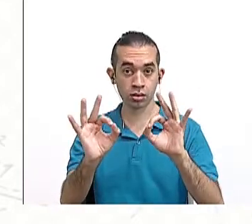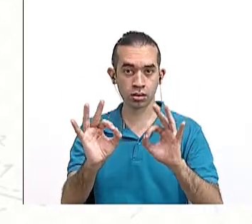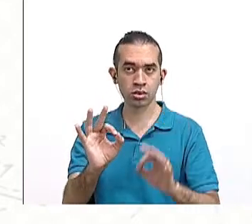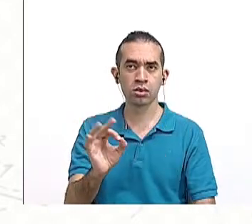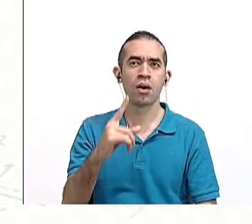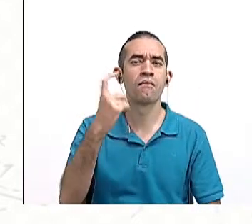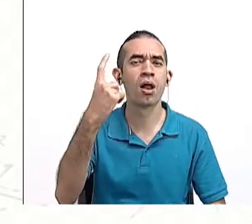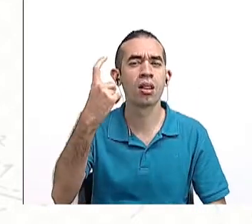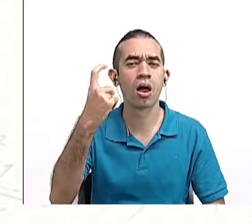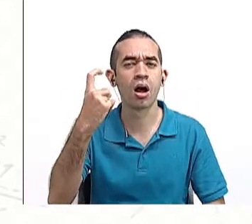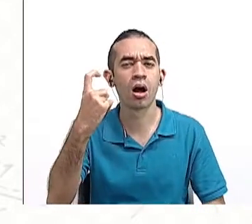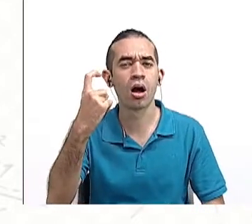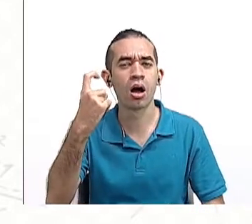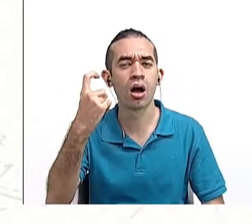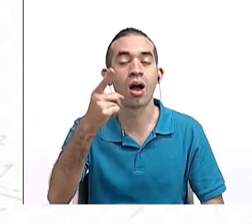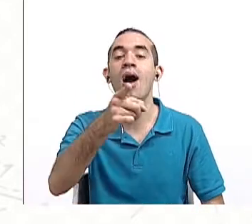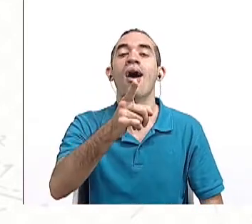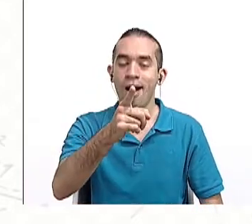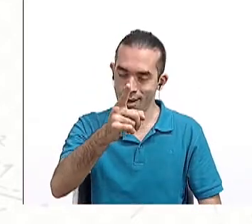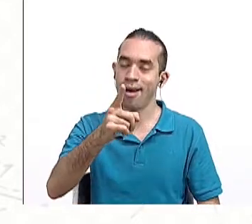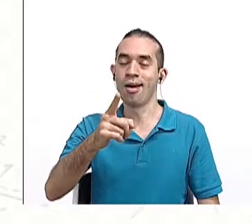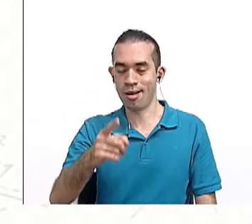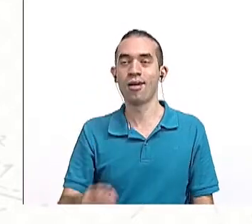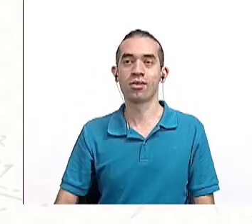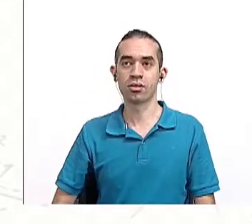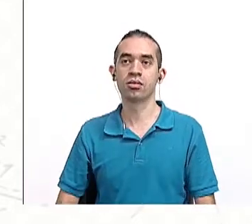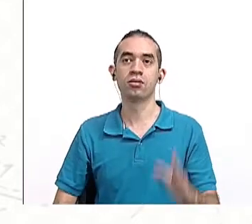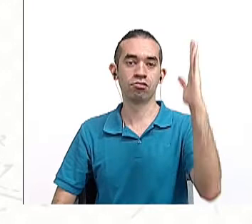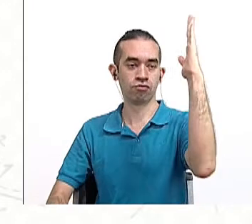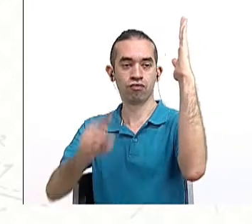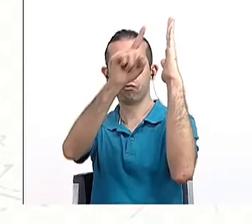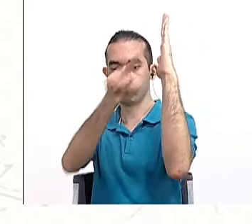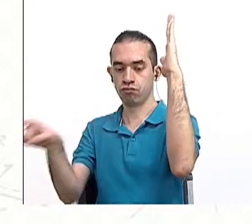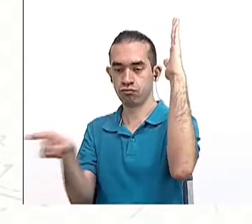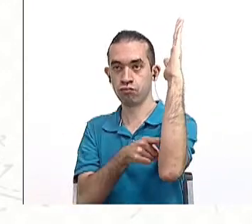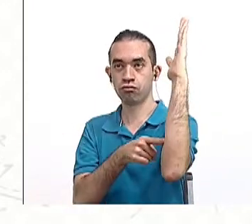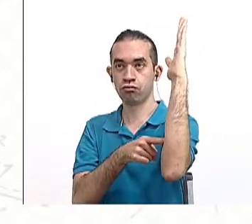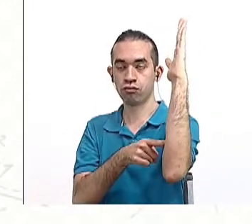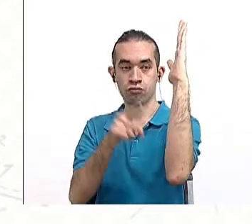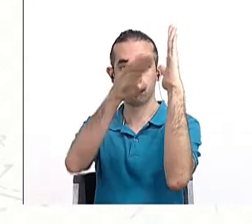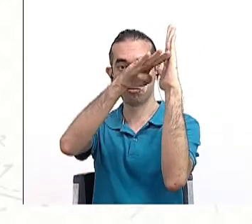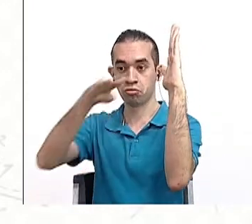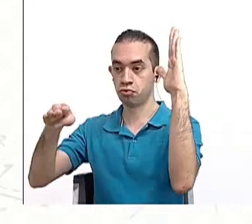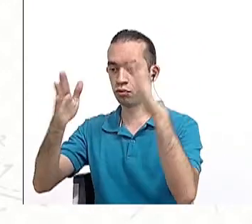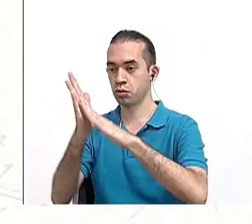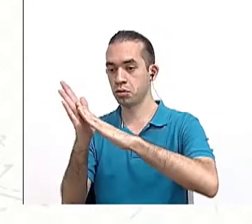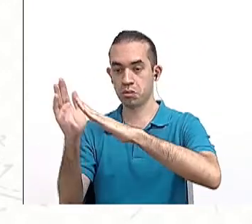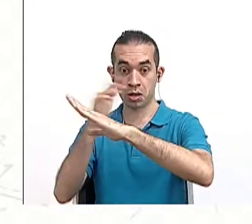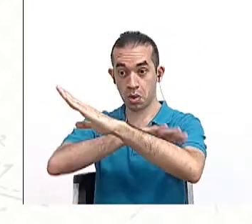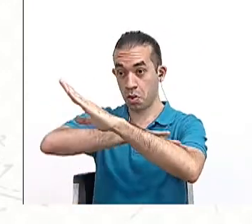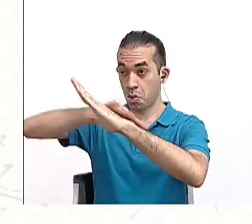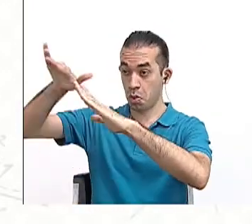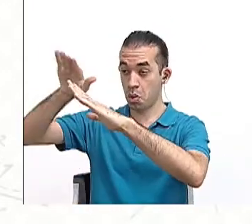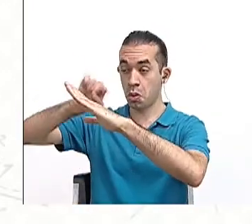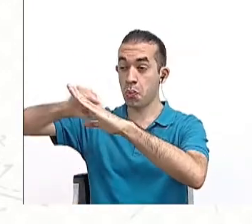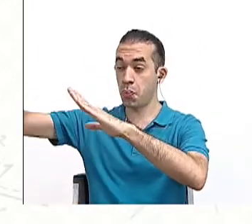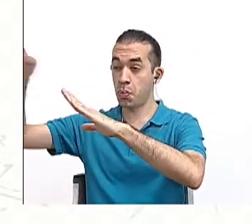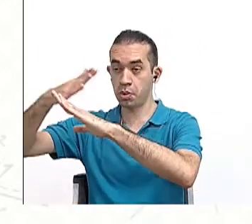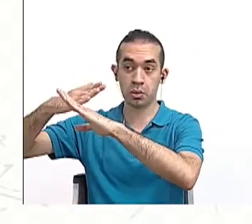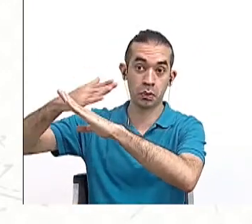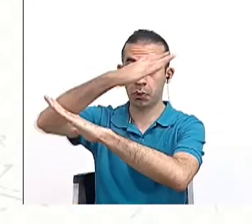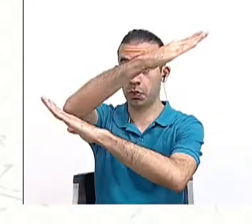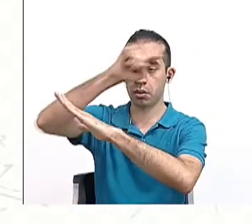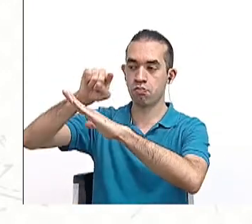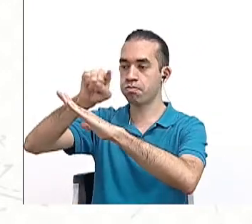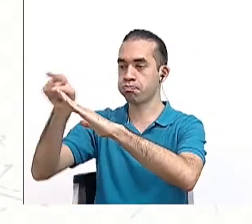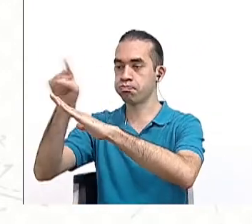falta por determinar muy bien el valor de miu y analicemos qué tipo de ángulo es mío